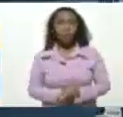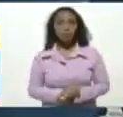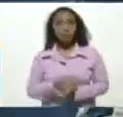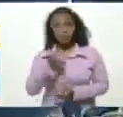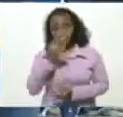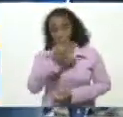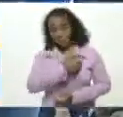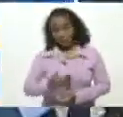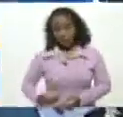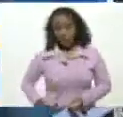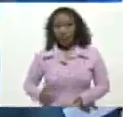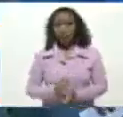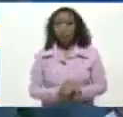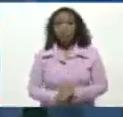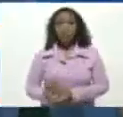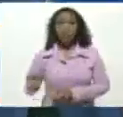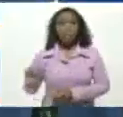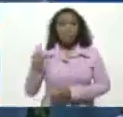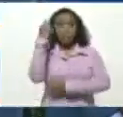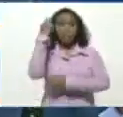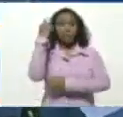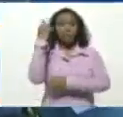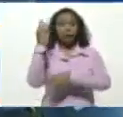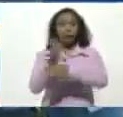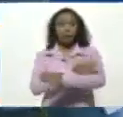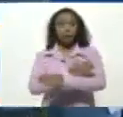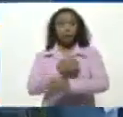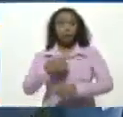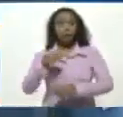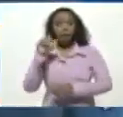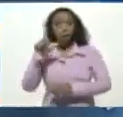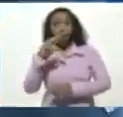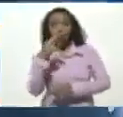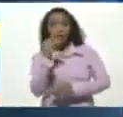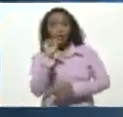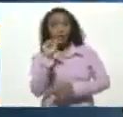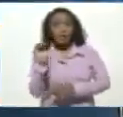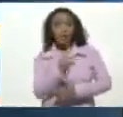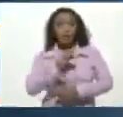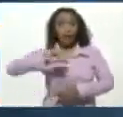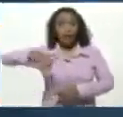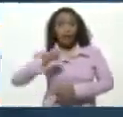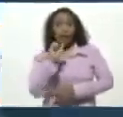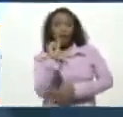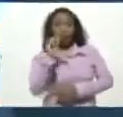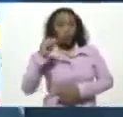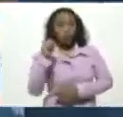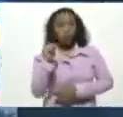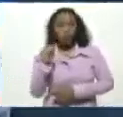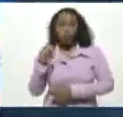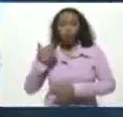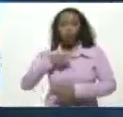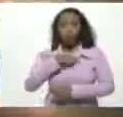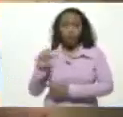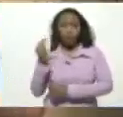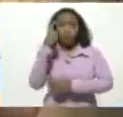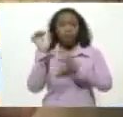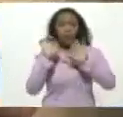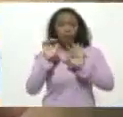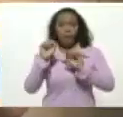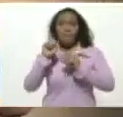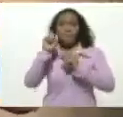Presidente, primero que Luis, nada... Luis González... Y Jesús, Luis y Jesús. Primero que nada, reciba la bendición de